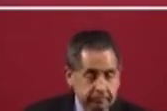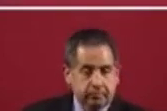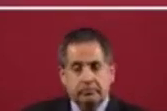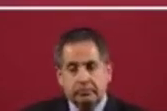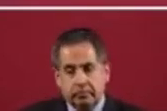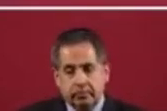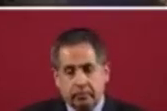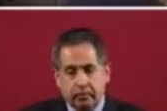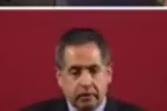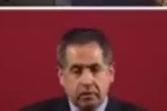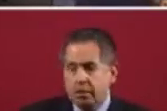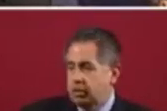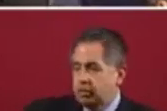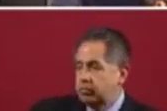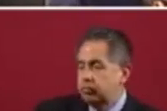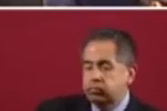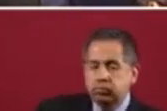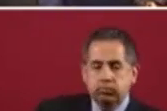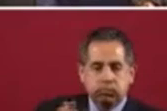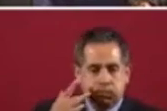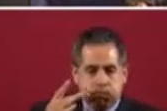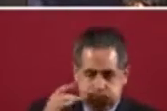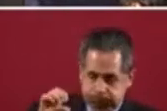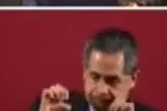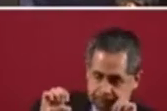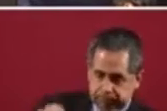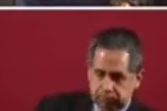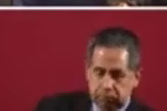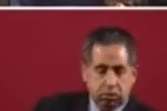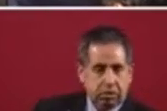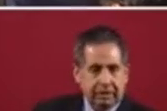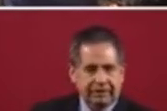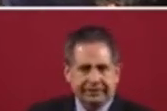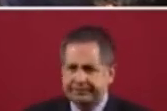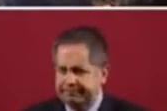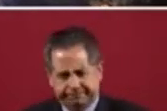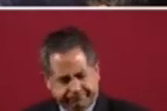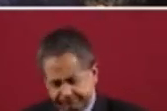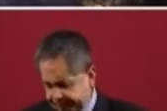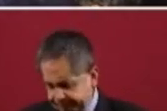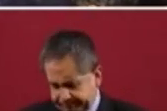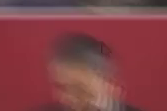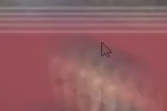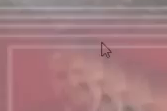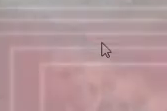y que no haya lujos en el gobierno esa es la austeridad